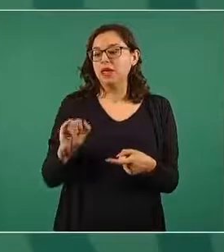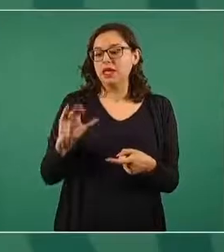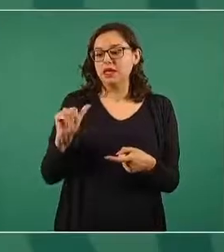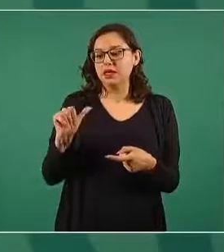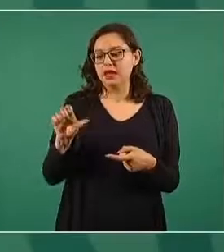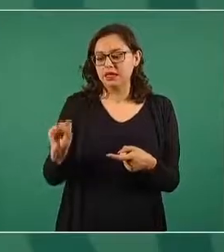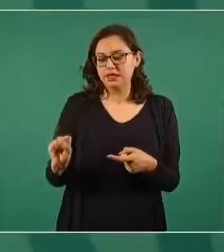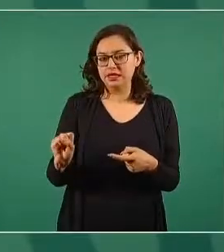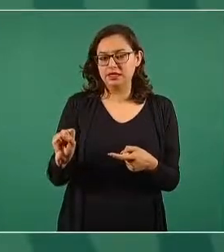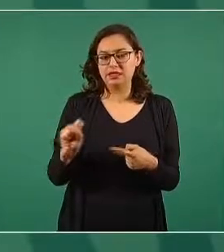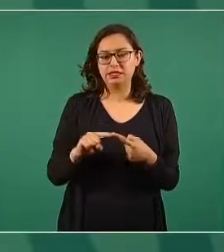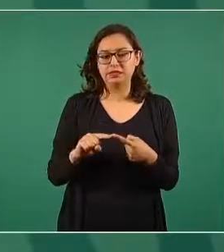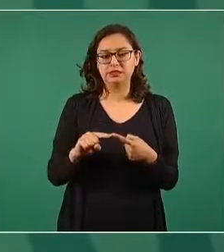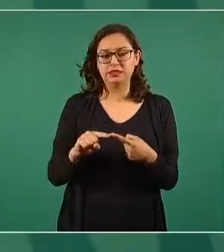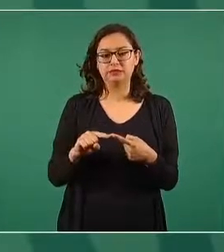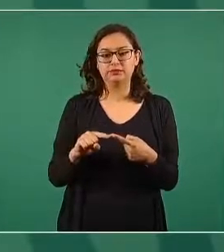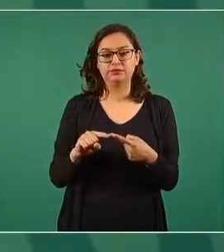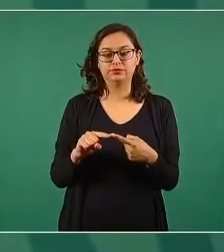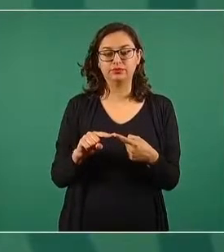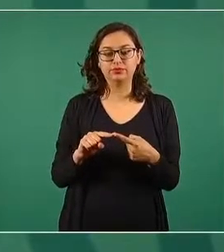después de